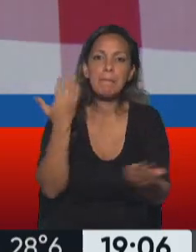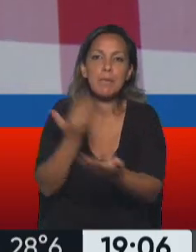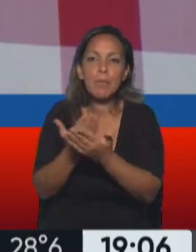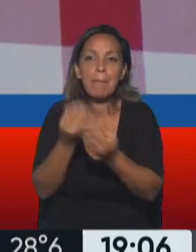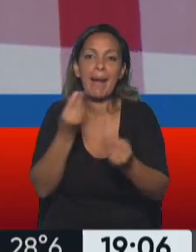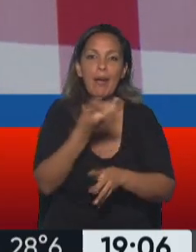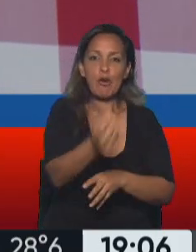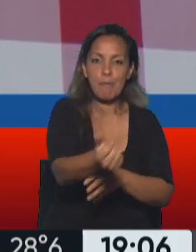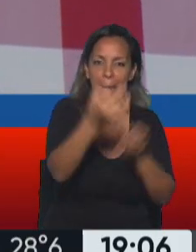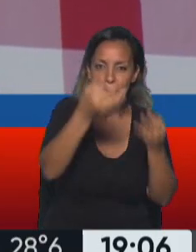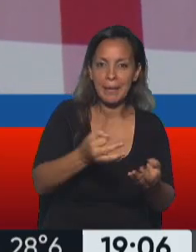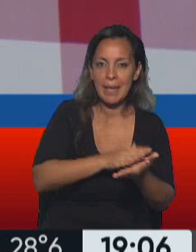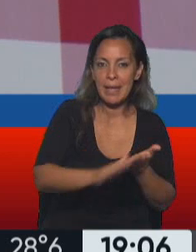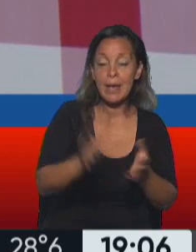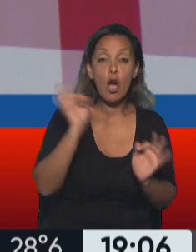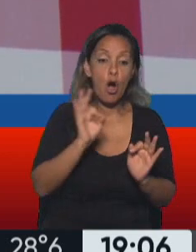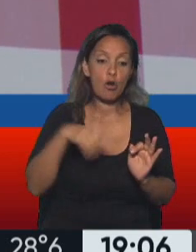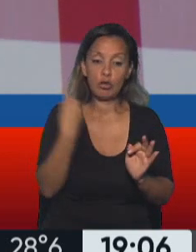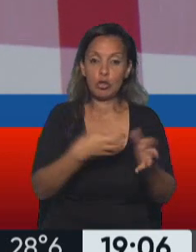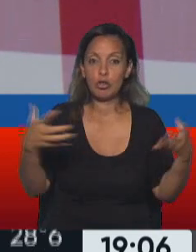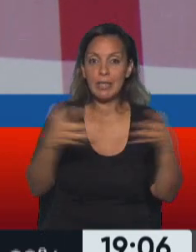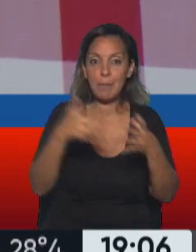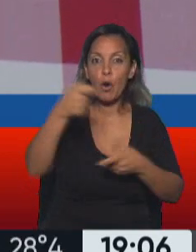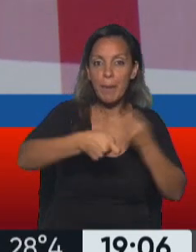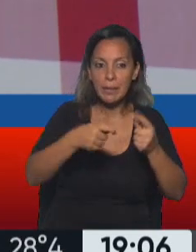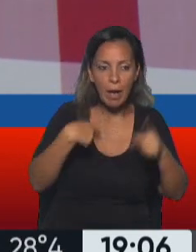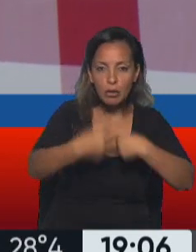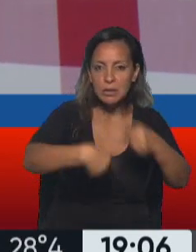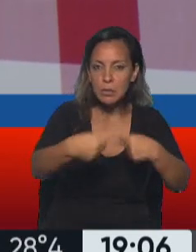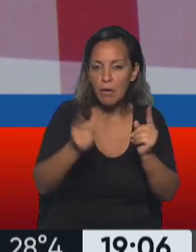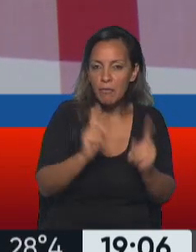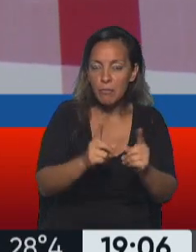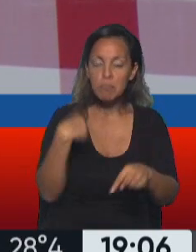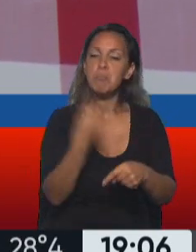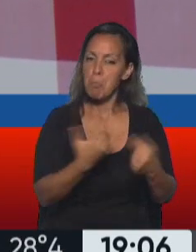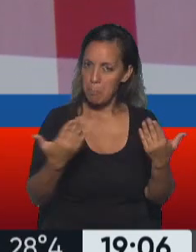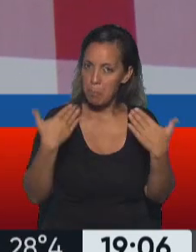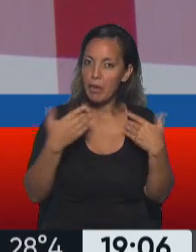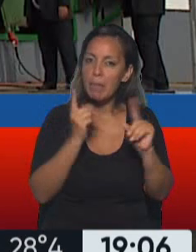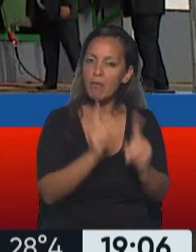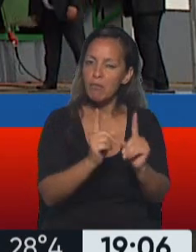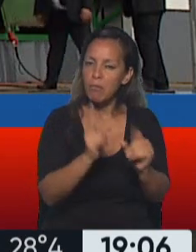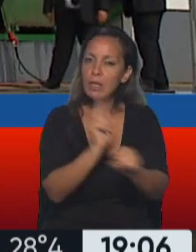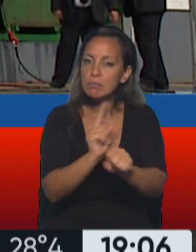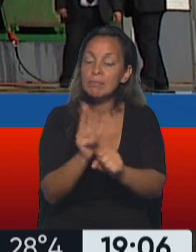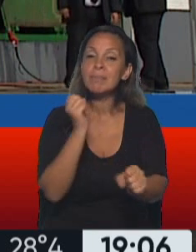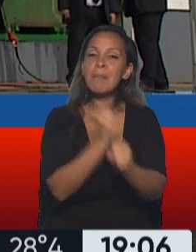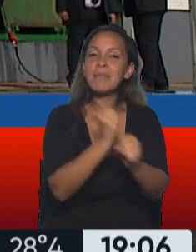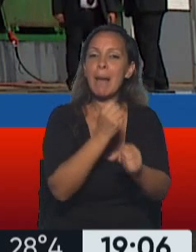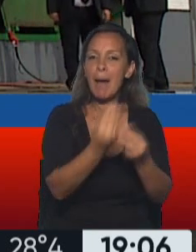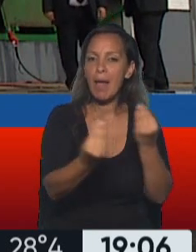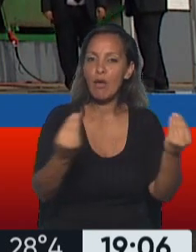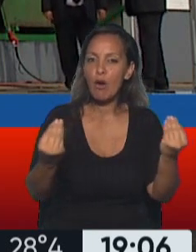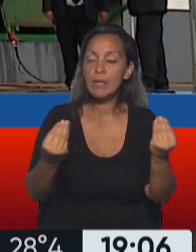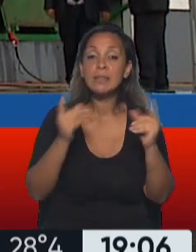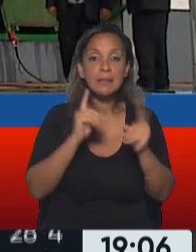compra o nosotros plantear la continuidad. Nosotros estamos preparados no solamente para mantener los puestos de trabajo, sino para ya, en el mismo momento que